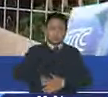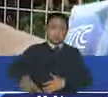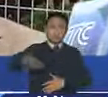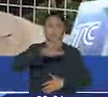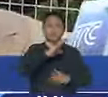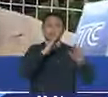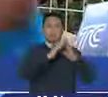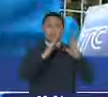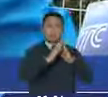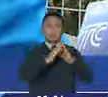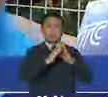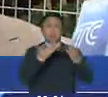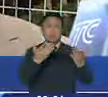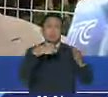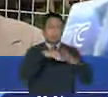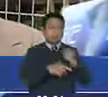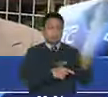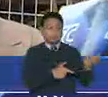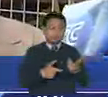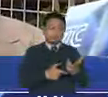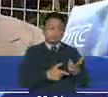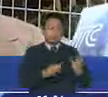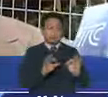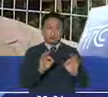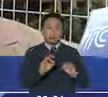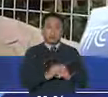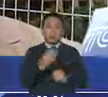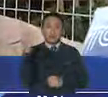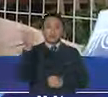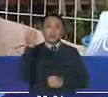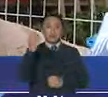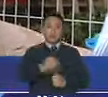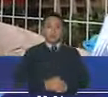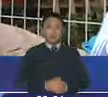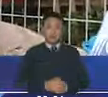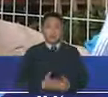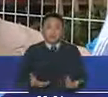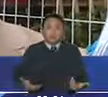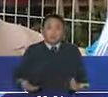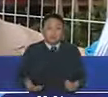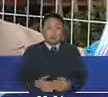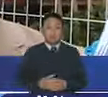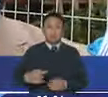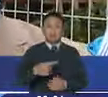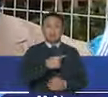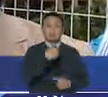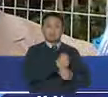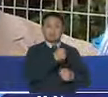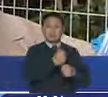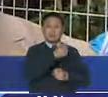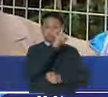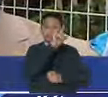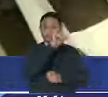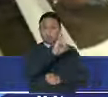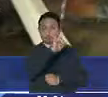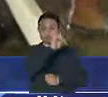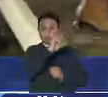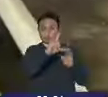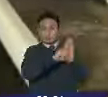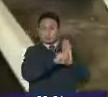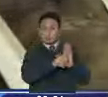tiene para ingreso de bomberos, no tiene para ingreso de ambulancias, nada. Pero ha estado funcionando de manera clandestina esta casa.